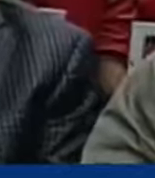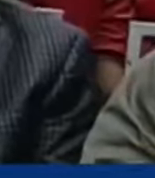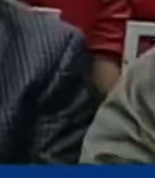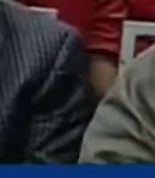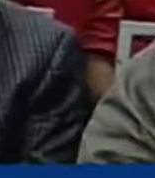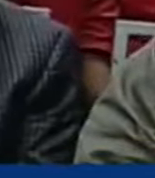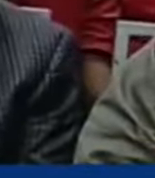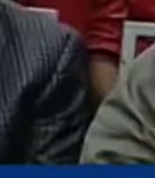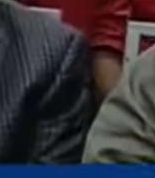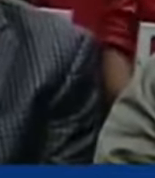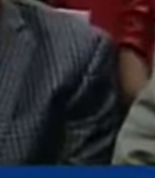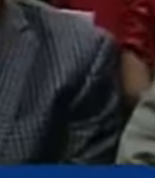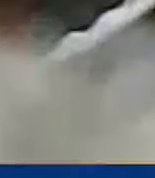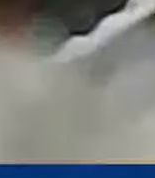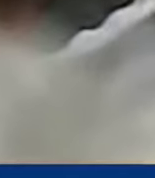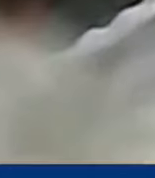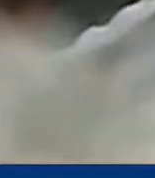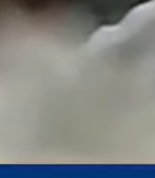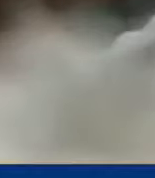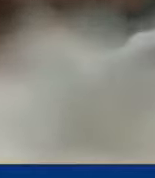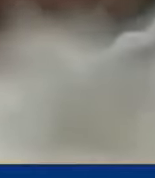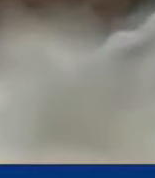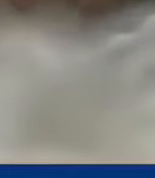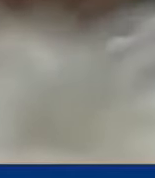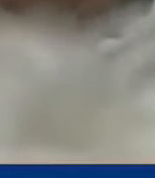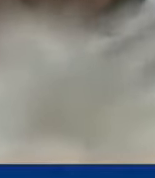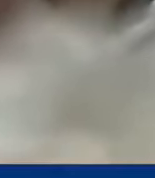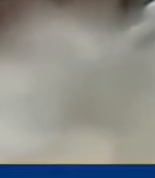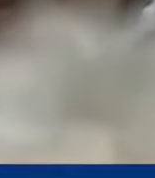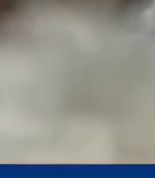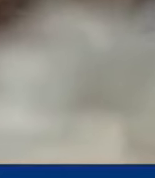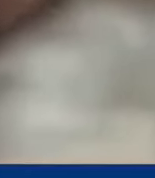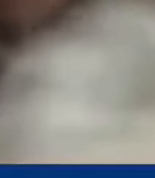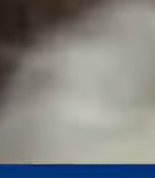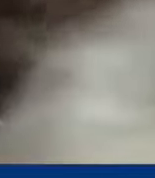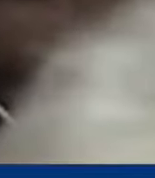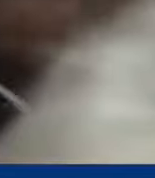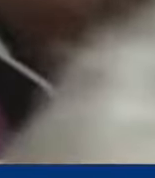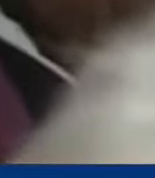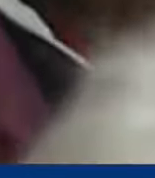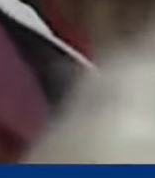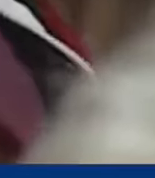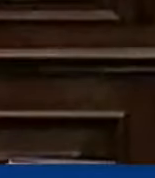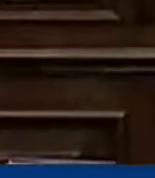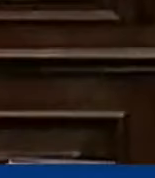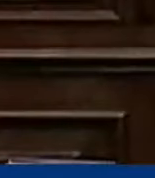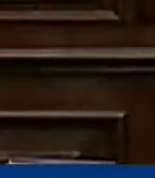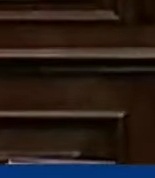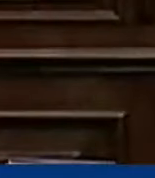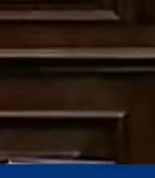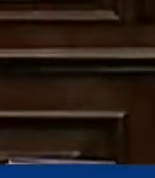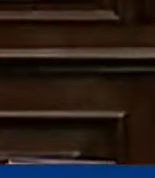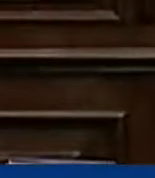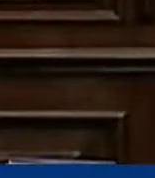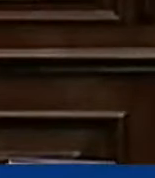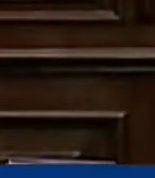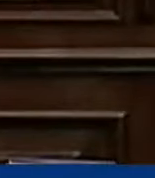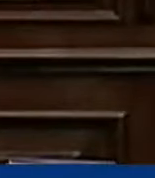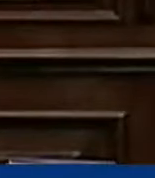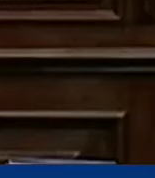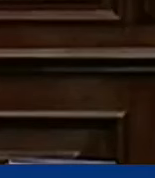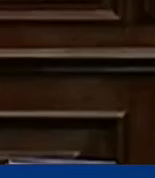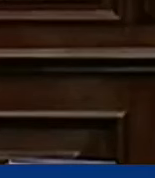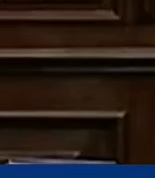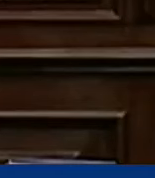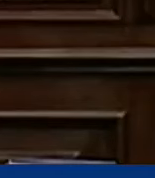ahí para escaparse después, Pedro. Él se para y se va. El viejo truco. Lo conozco desde que yo tenía 12